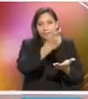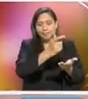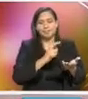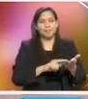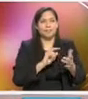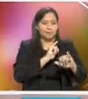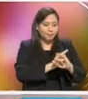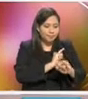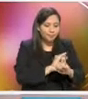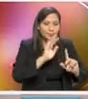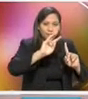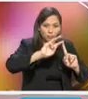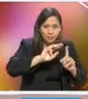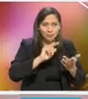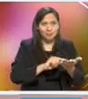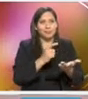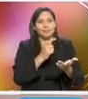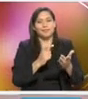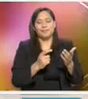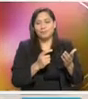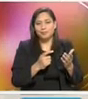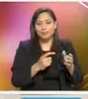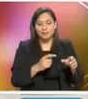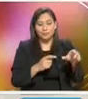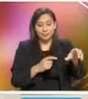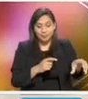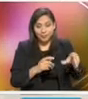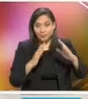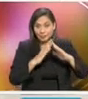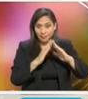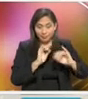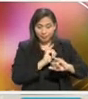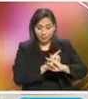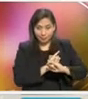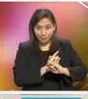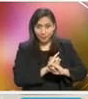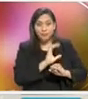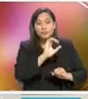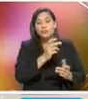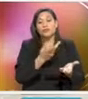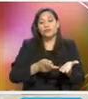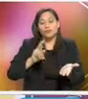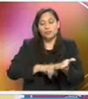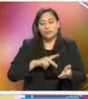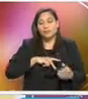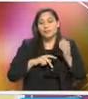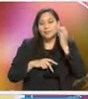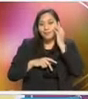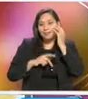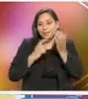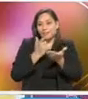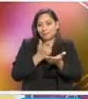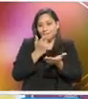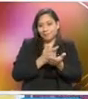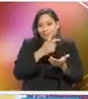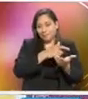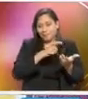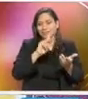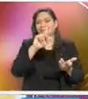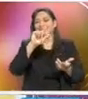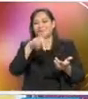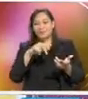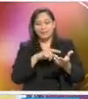ingreso que tú tienes, porque lo tienes que generar porque estás trabajando, gastar dinero, que eso no te lo puedes quitar porque gastas en las cosas que necesitas del